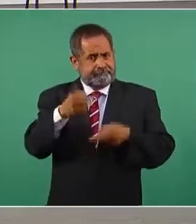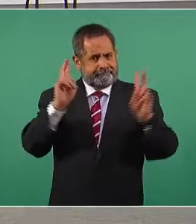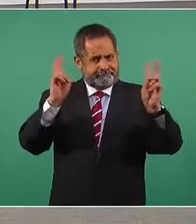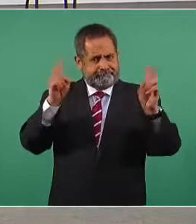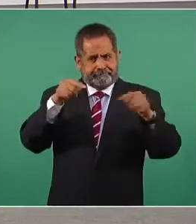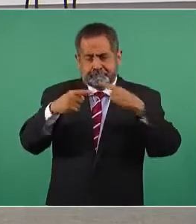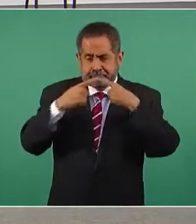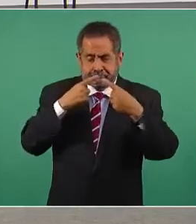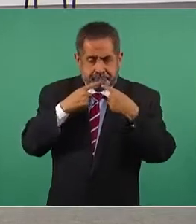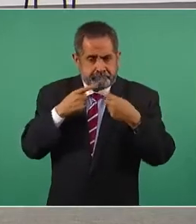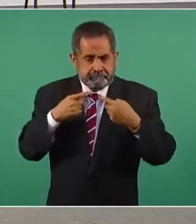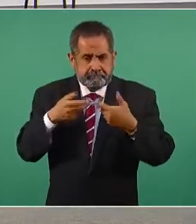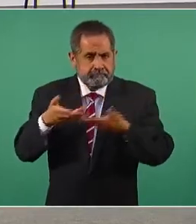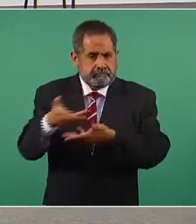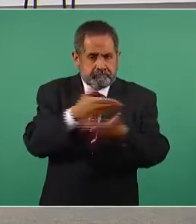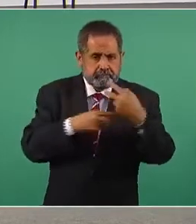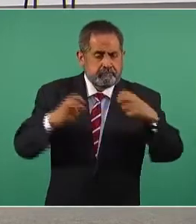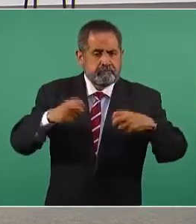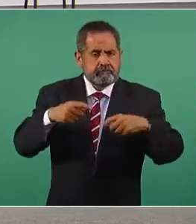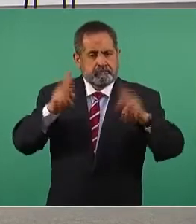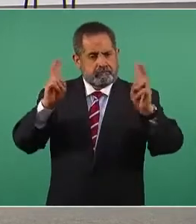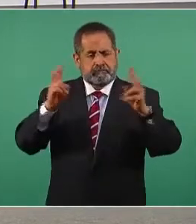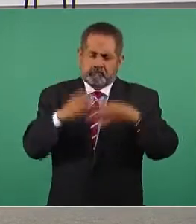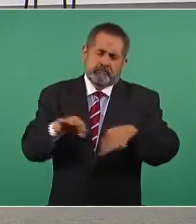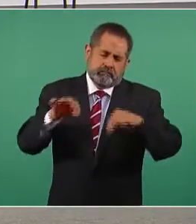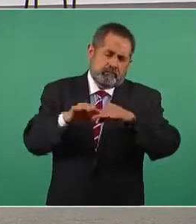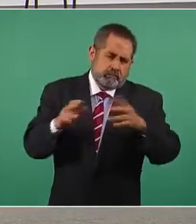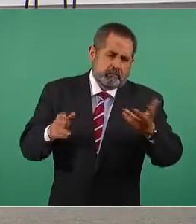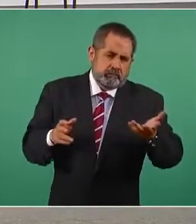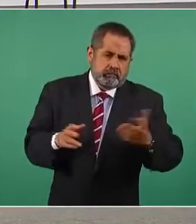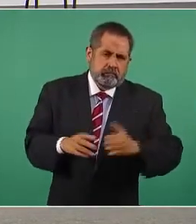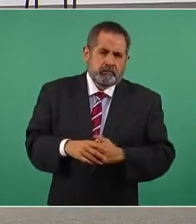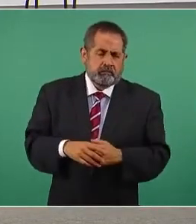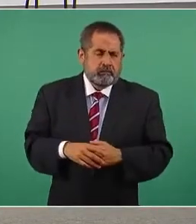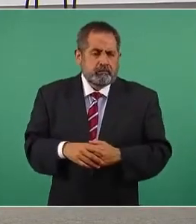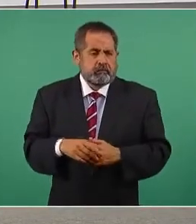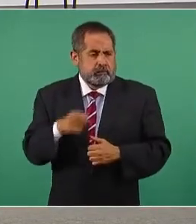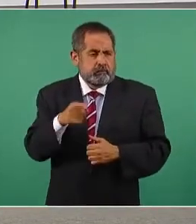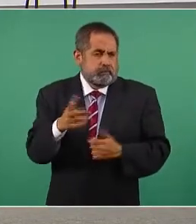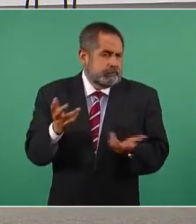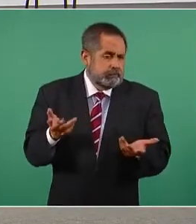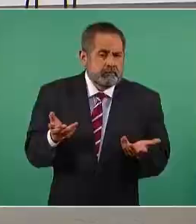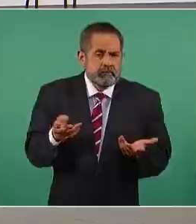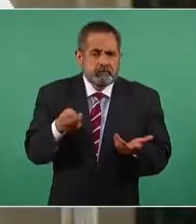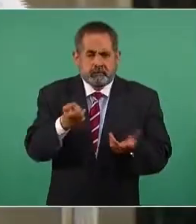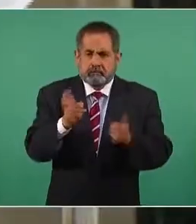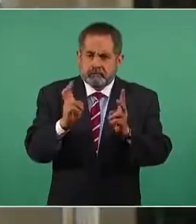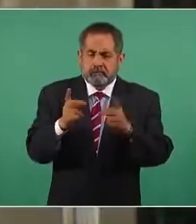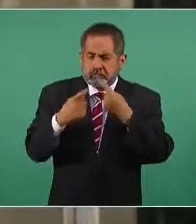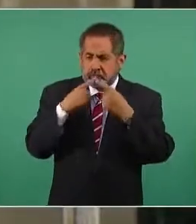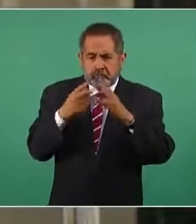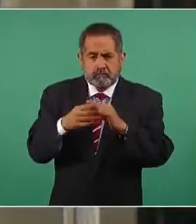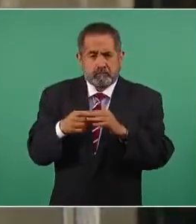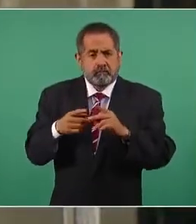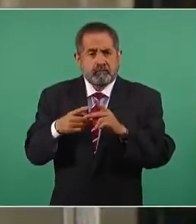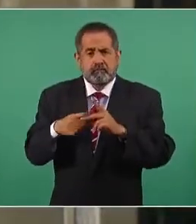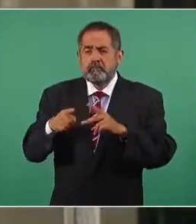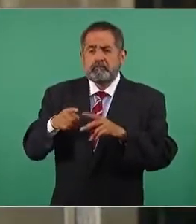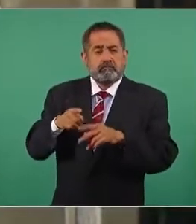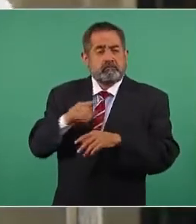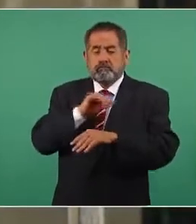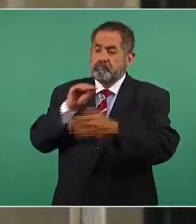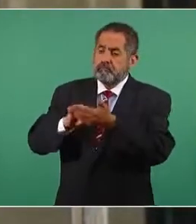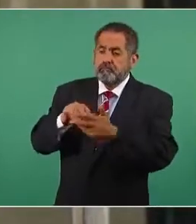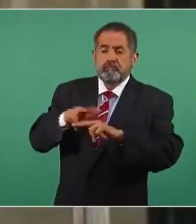de negociación este tema tan importante porque así se haría la línea férrea